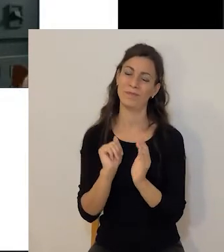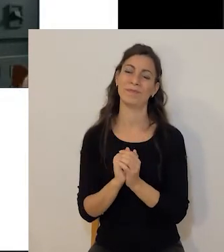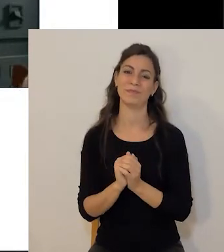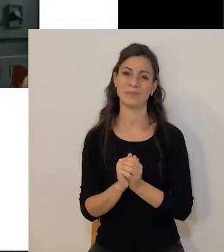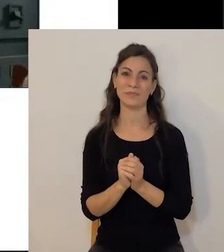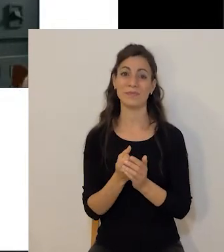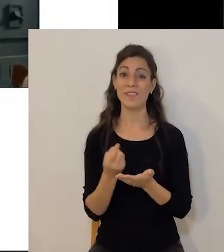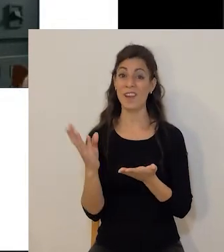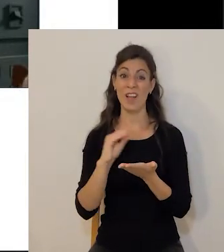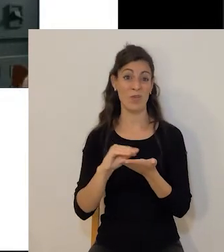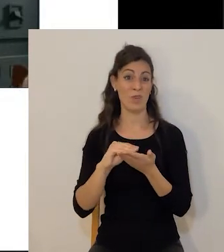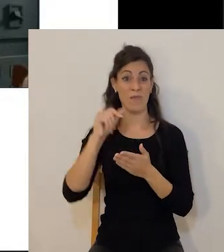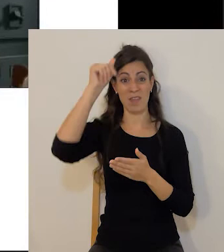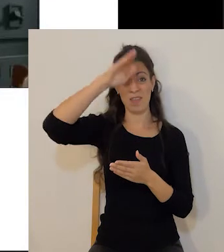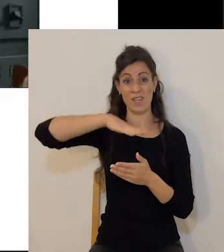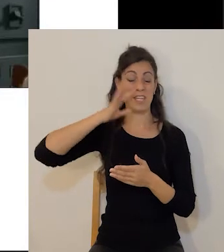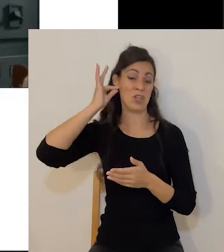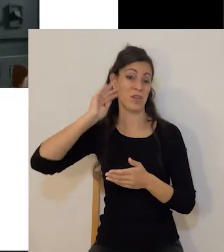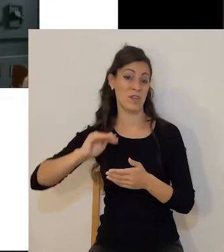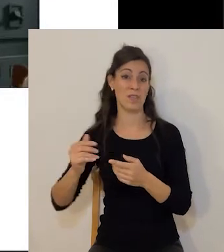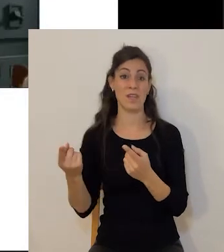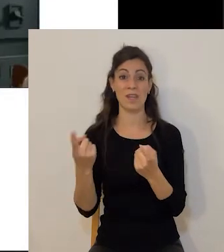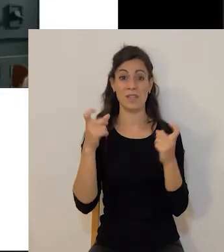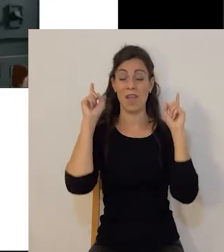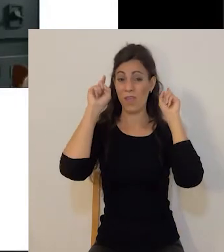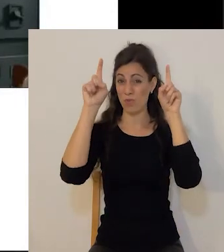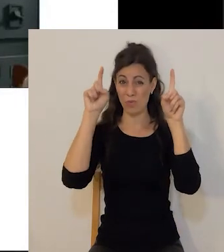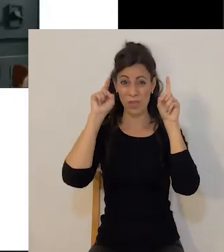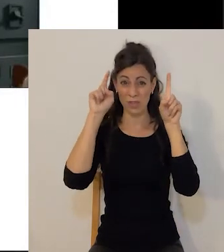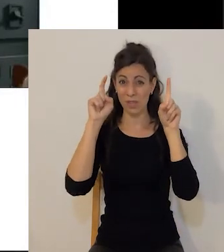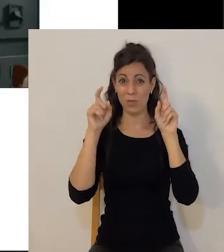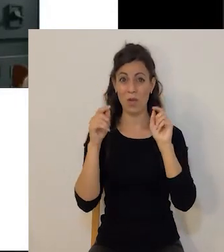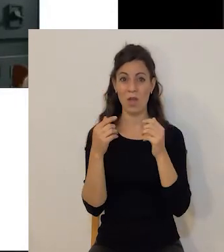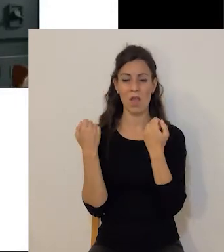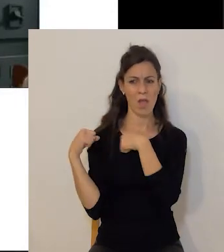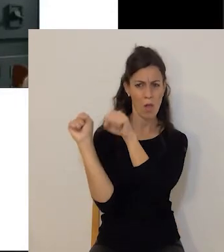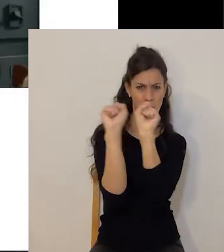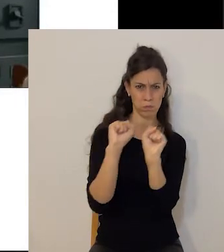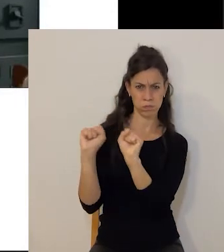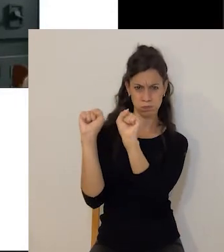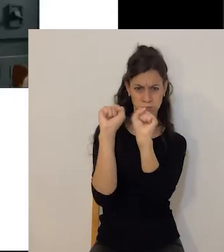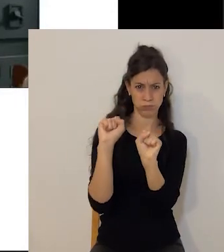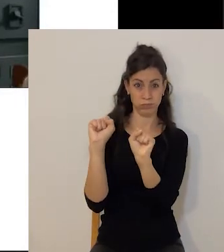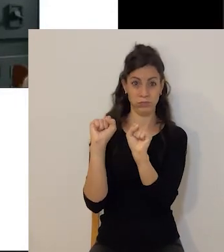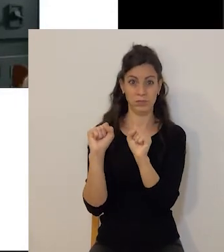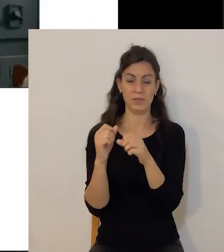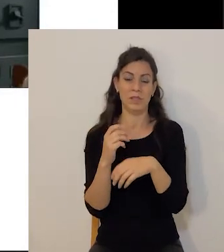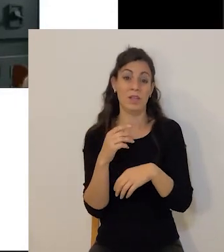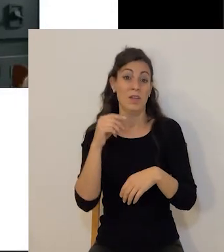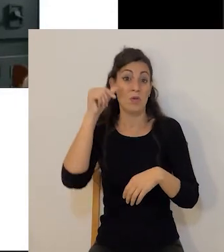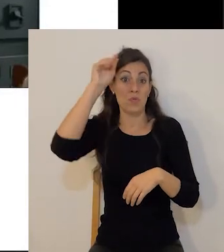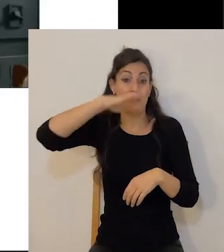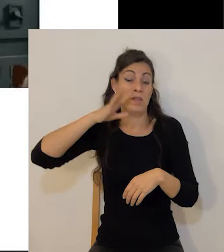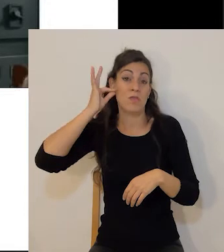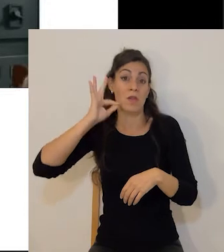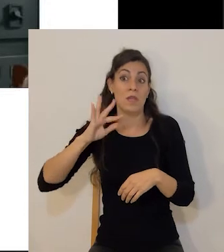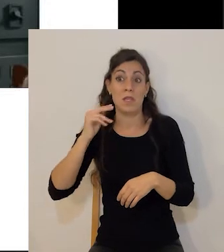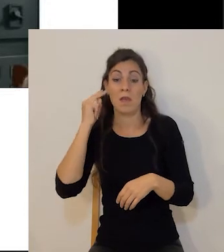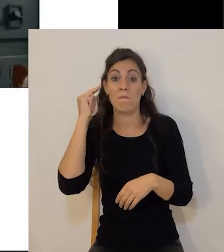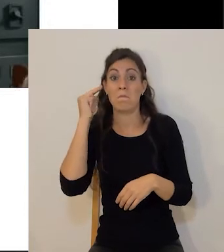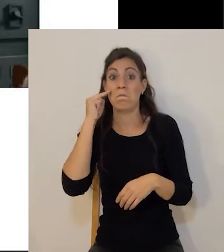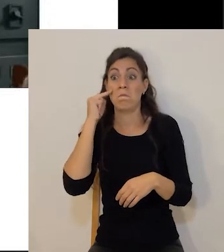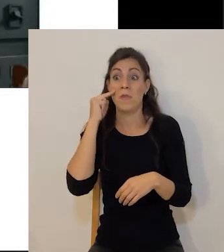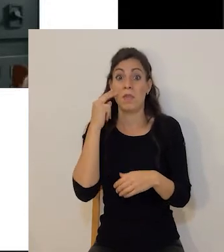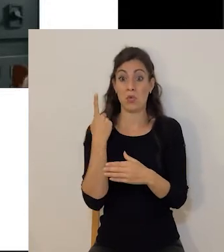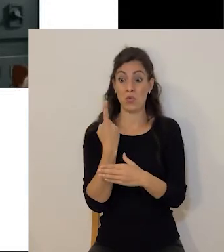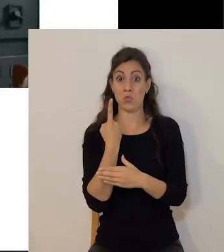a veces niños y niñas con una necesidad educativa están muy protegidos. Entonces, un niño o una niña que tiene miedo a que lo